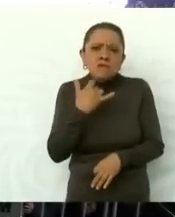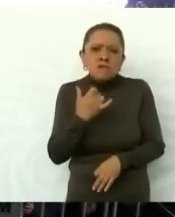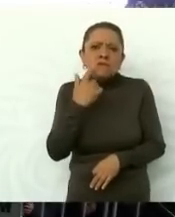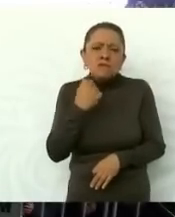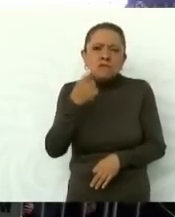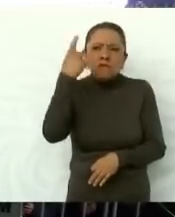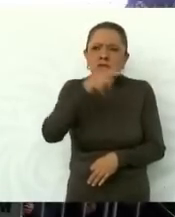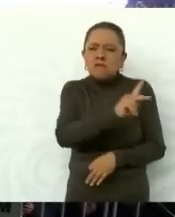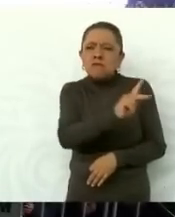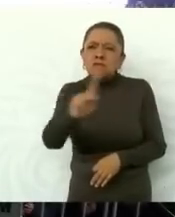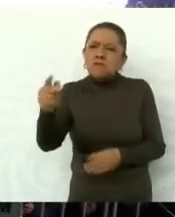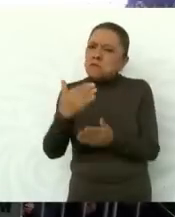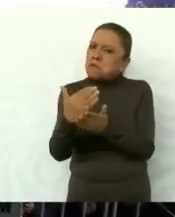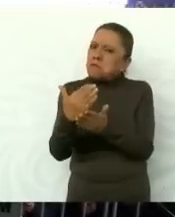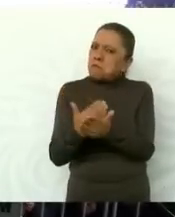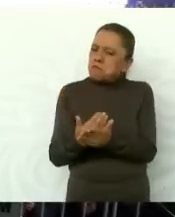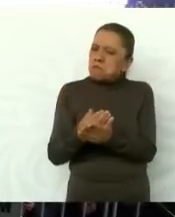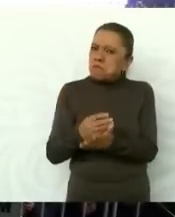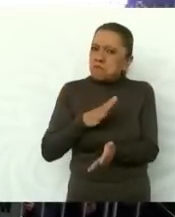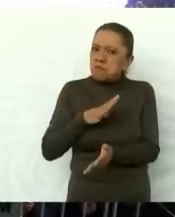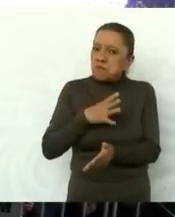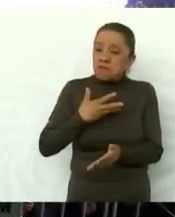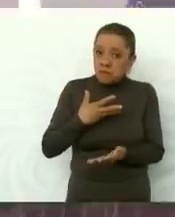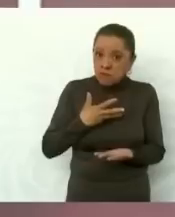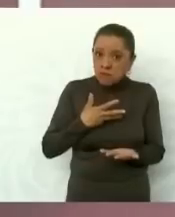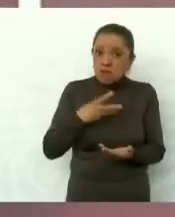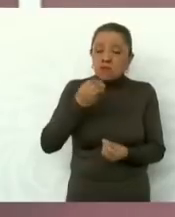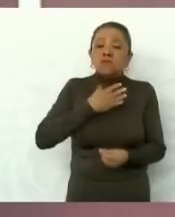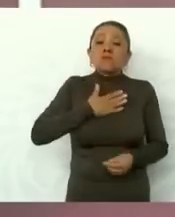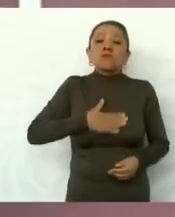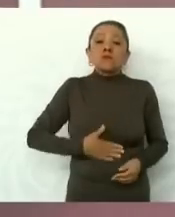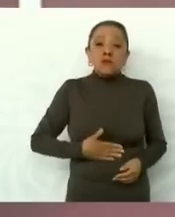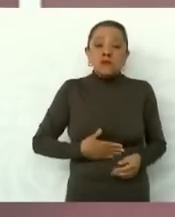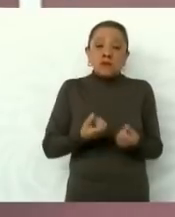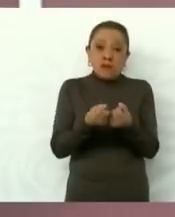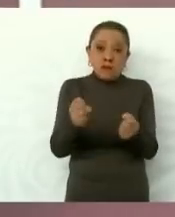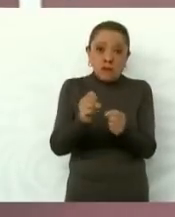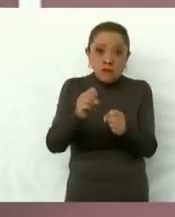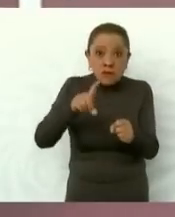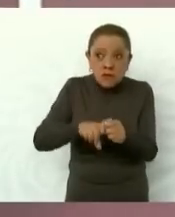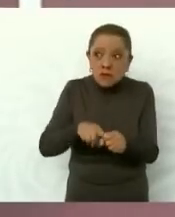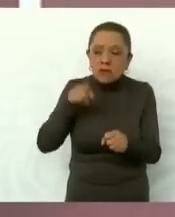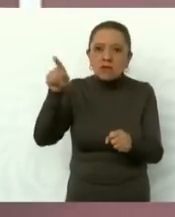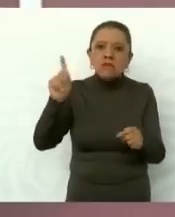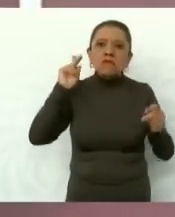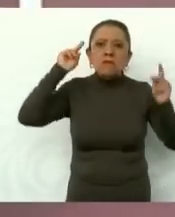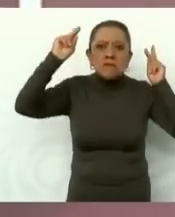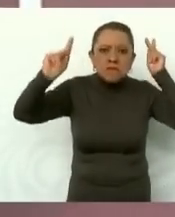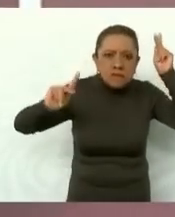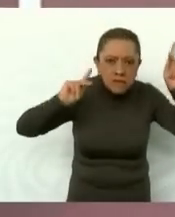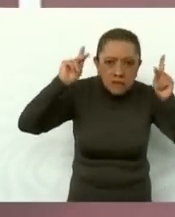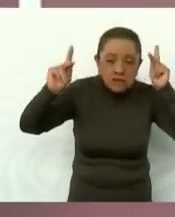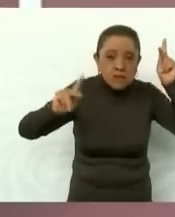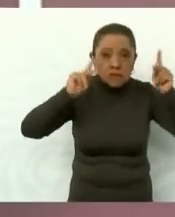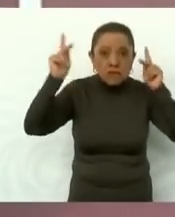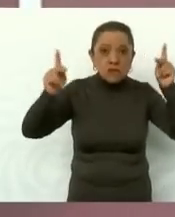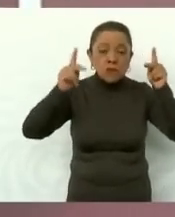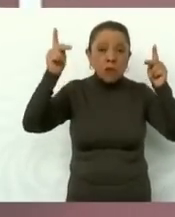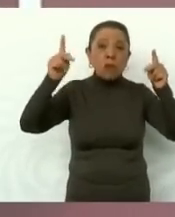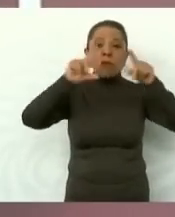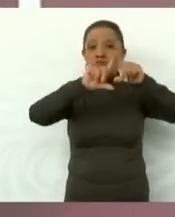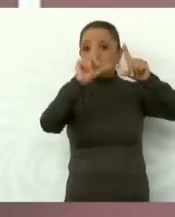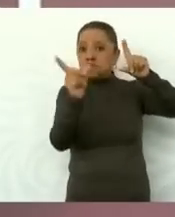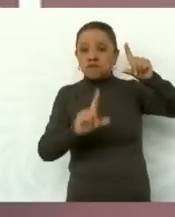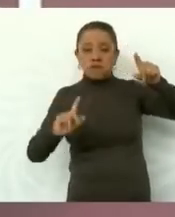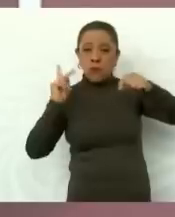social. Ella recorrió el país y recorrió su estado hace